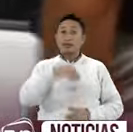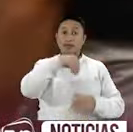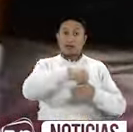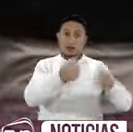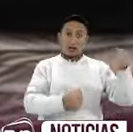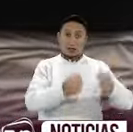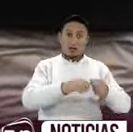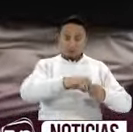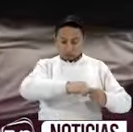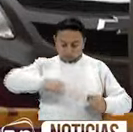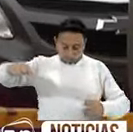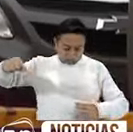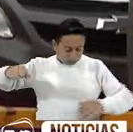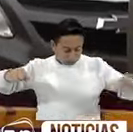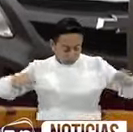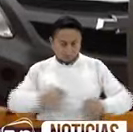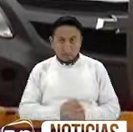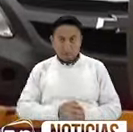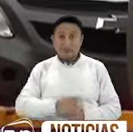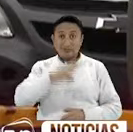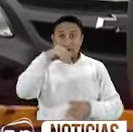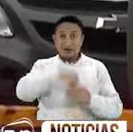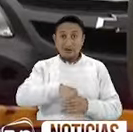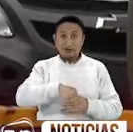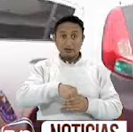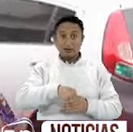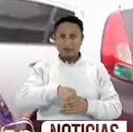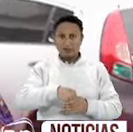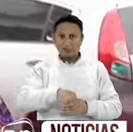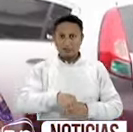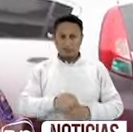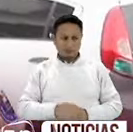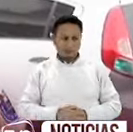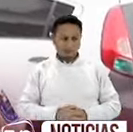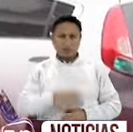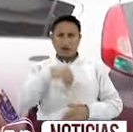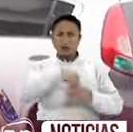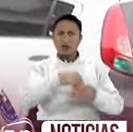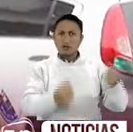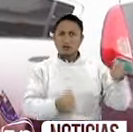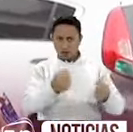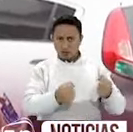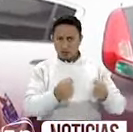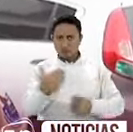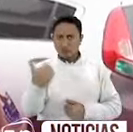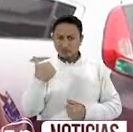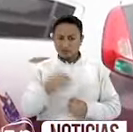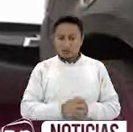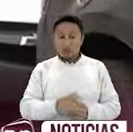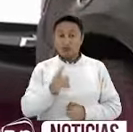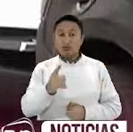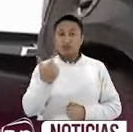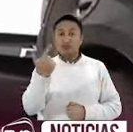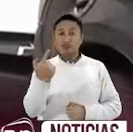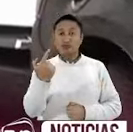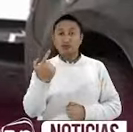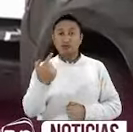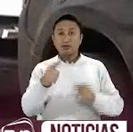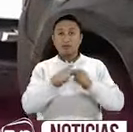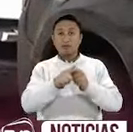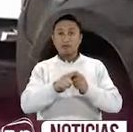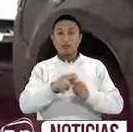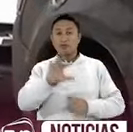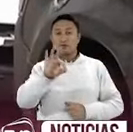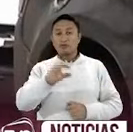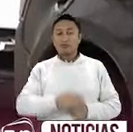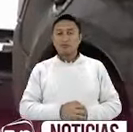que se encontraba la víctima y encontró una novedad. En el interior del vehículo se encontró una arma traumática con